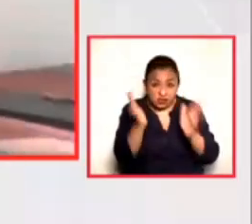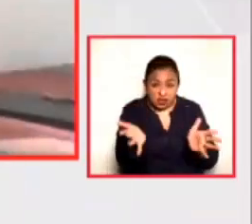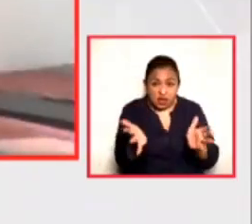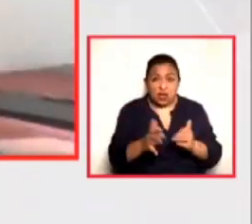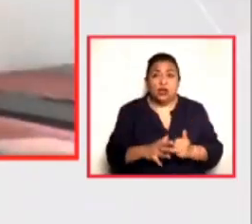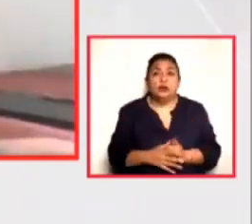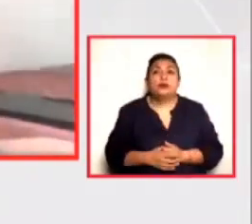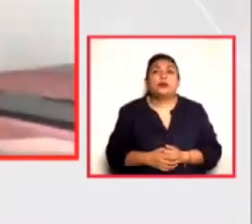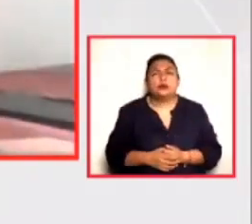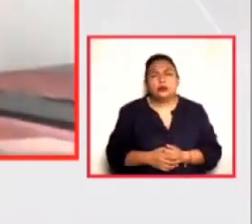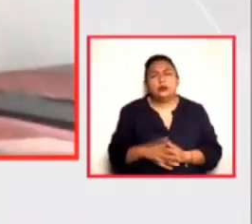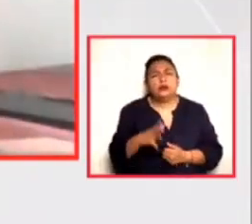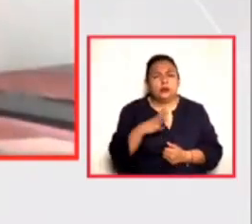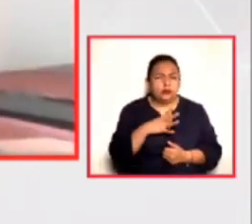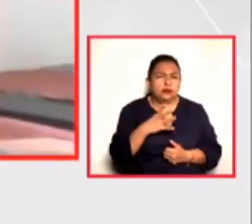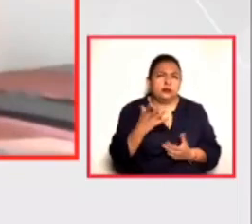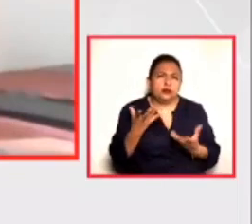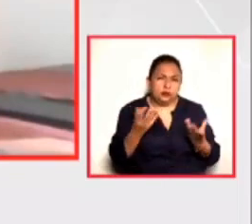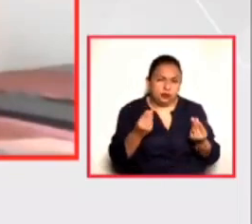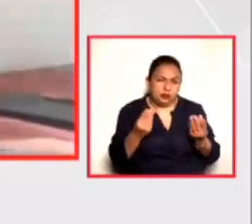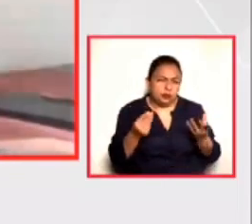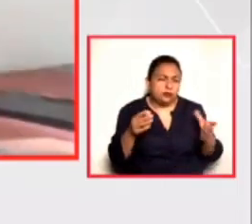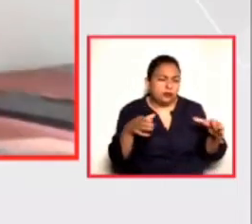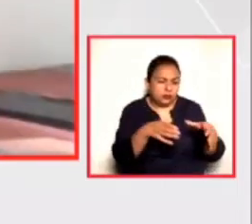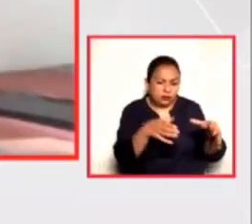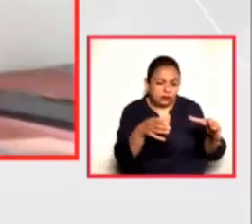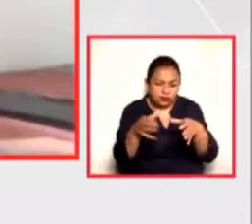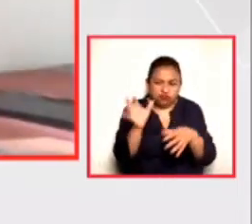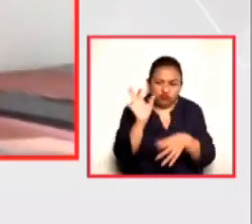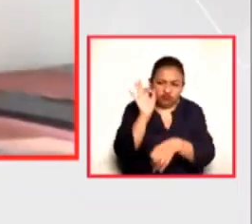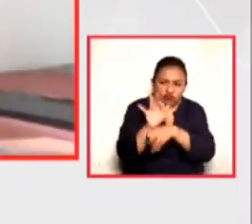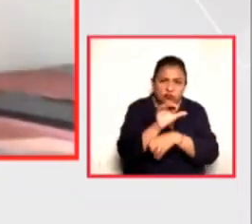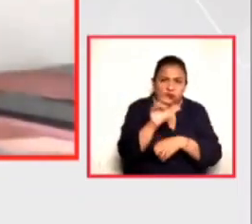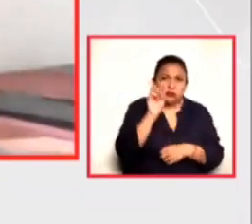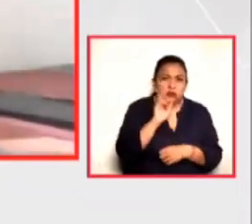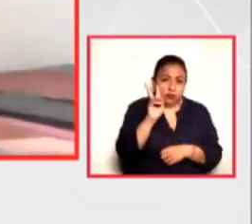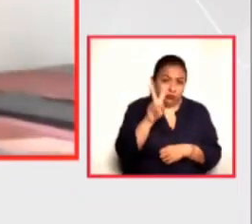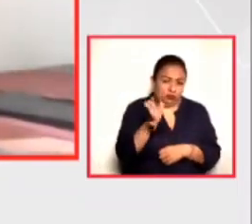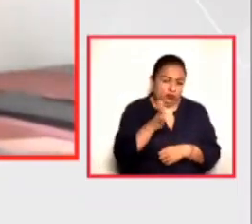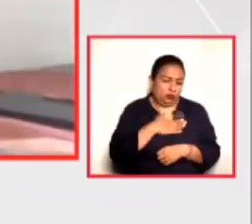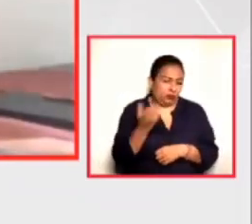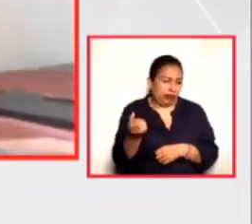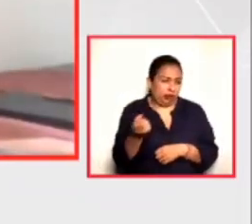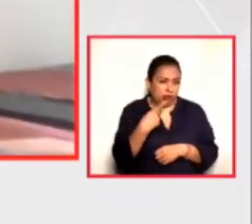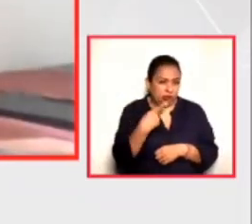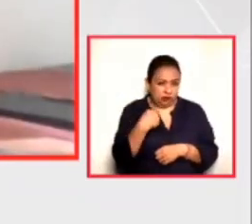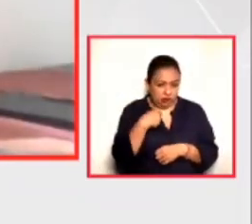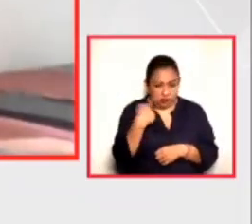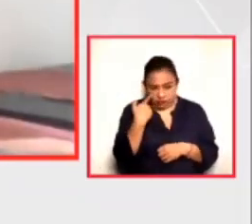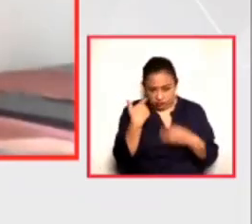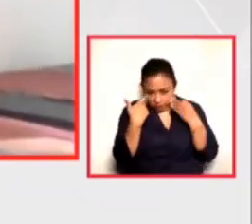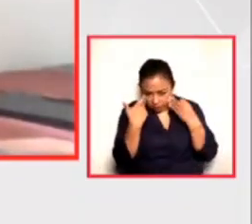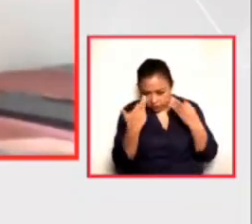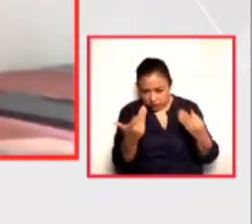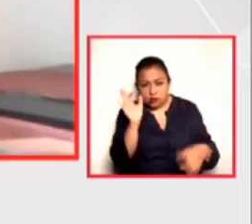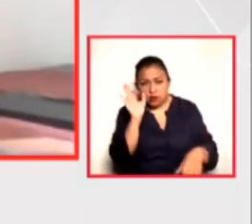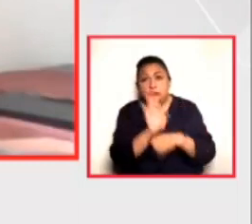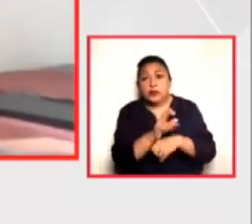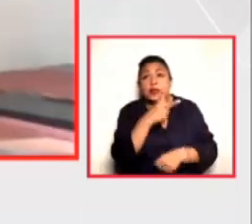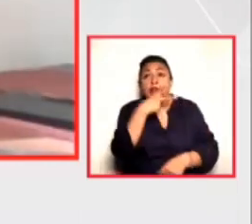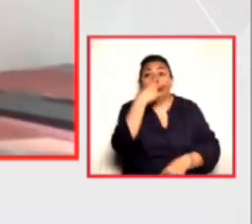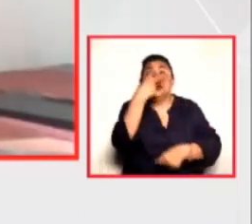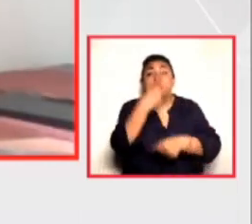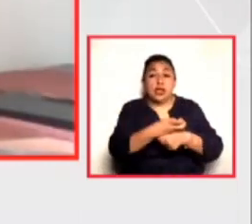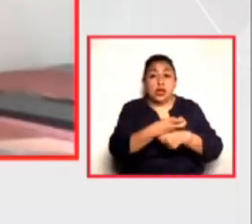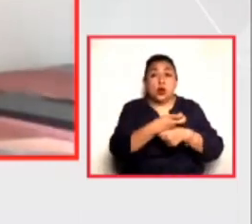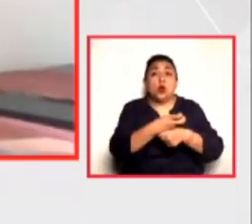habido varias olas de feminismo. Ahí por suerte me tocó ver y ser beneficiaria directa de la segunda ola de feminismo